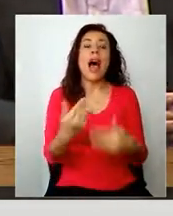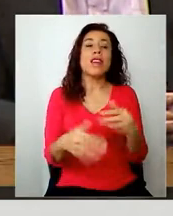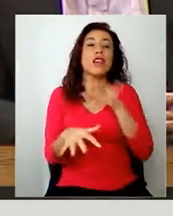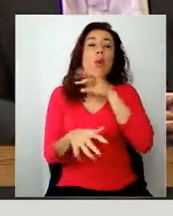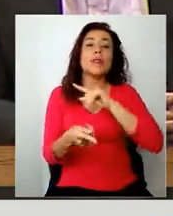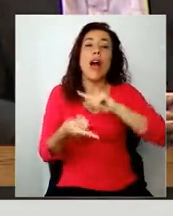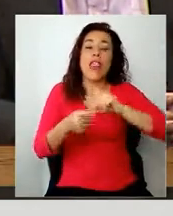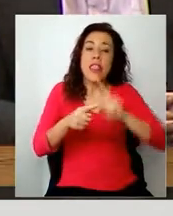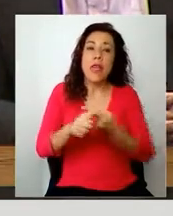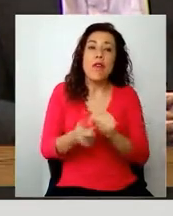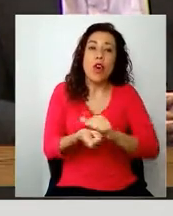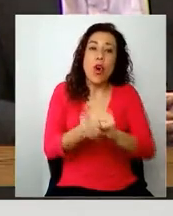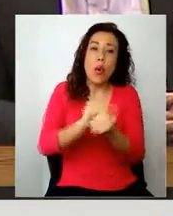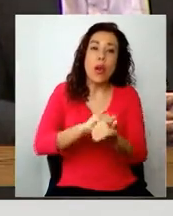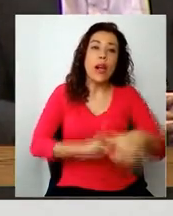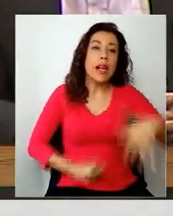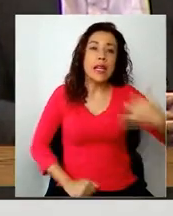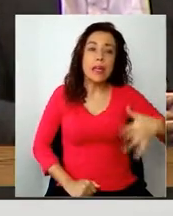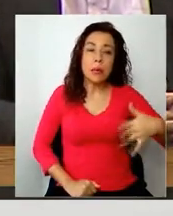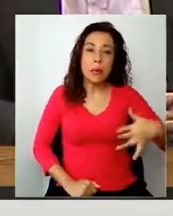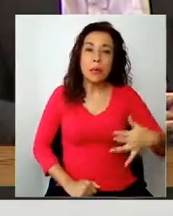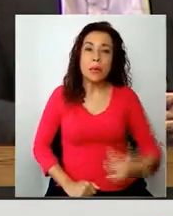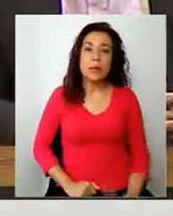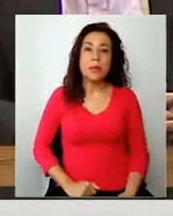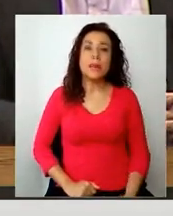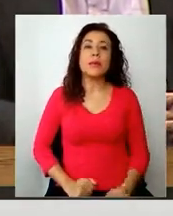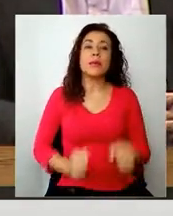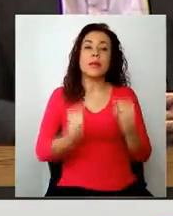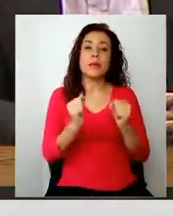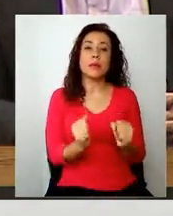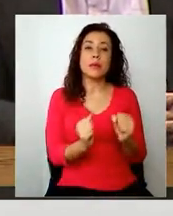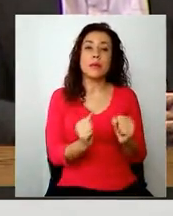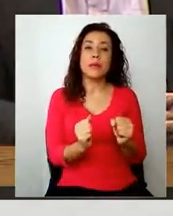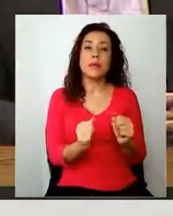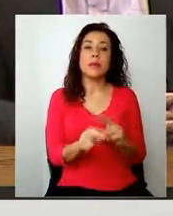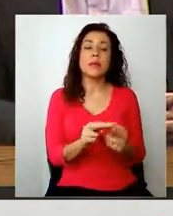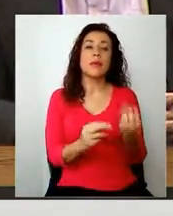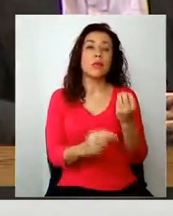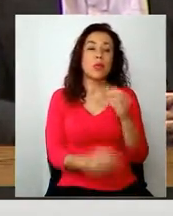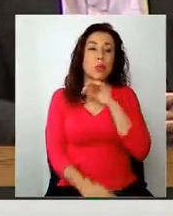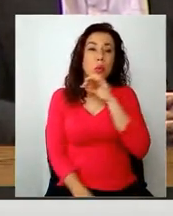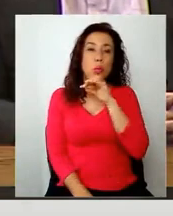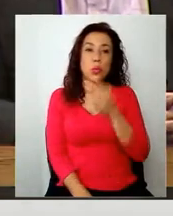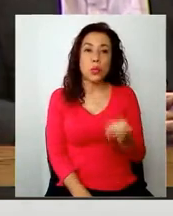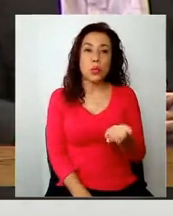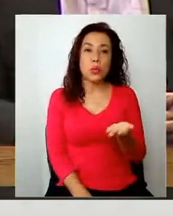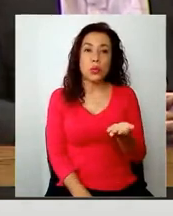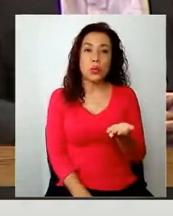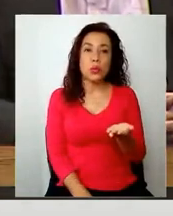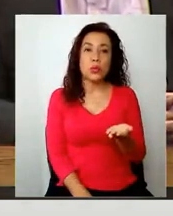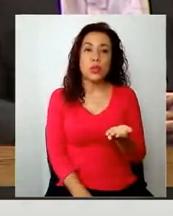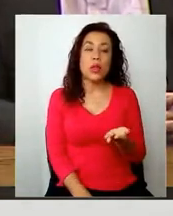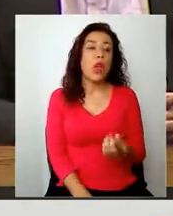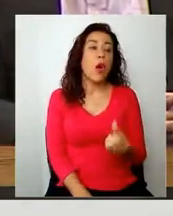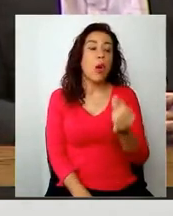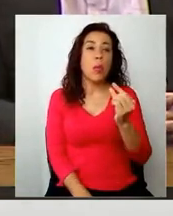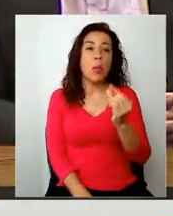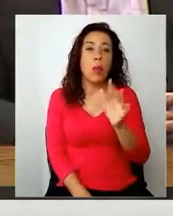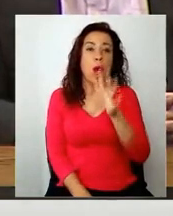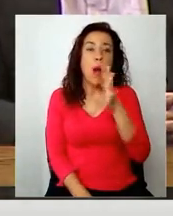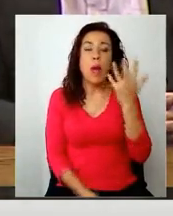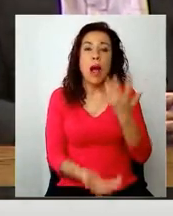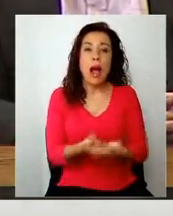fundamental para que podamos hacer un buen uso de los escasos recursos hídricos con el cual